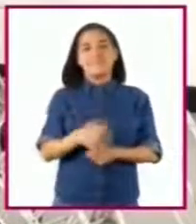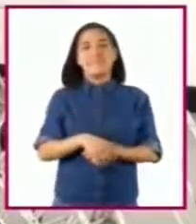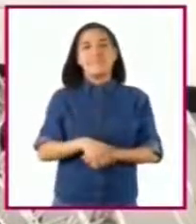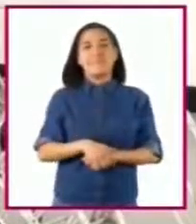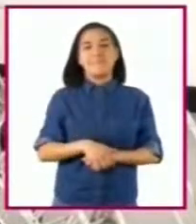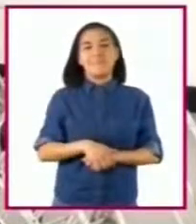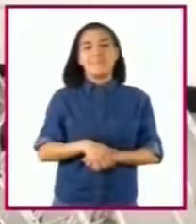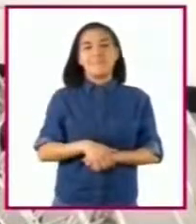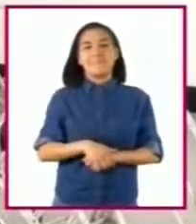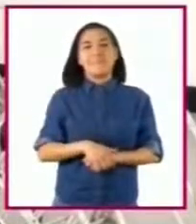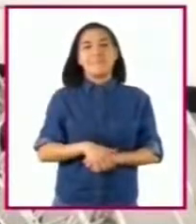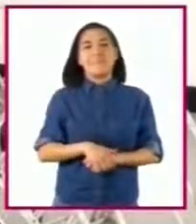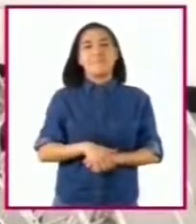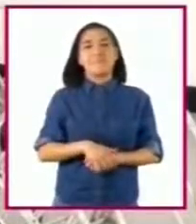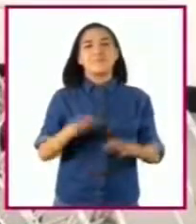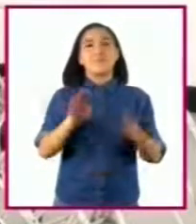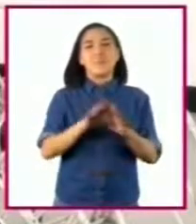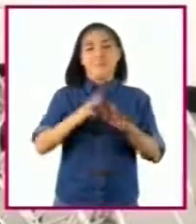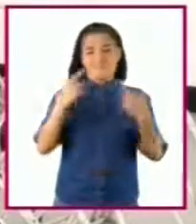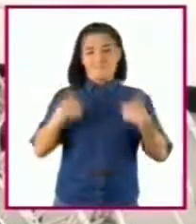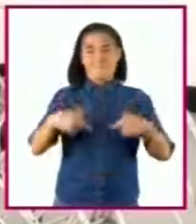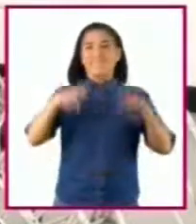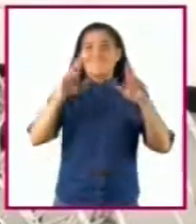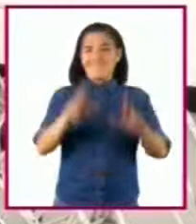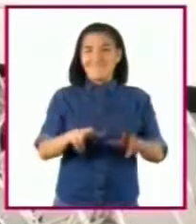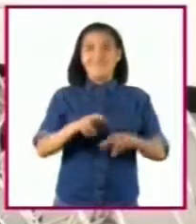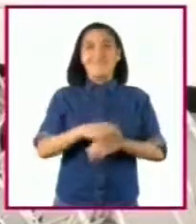darle una representación